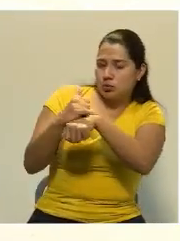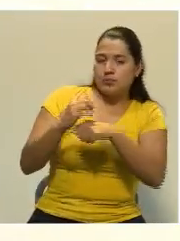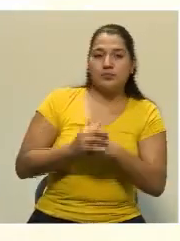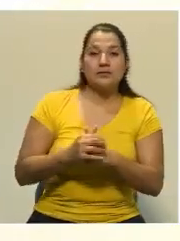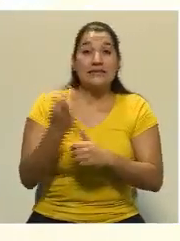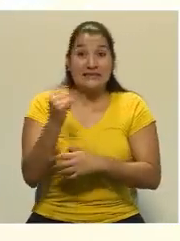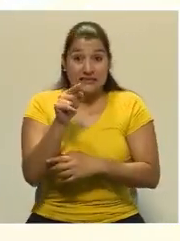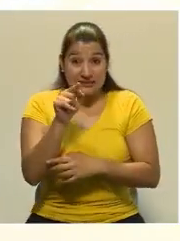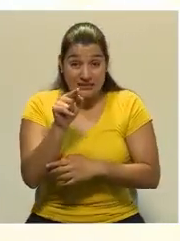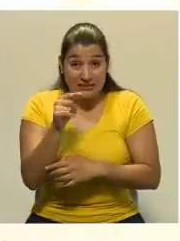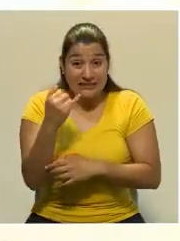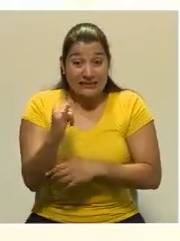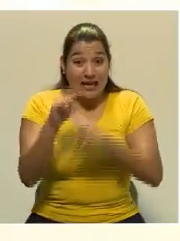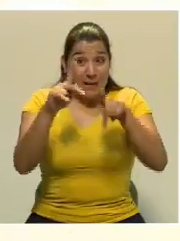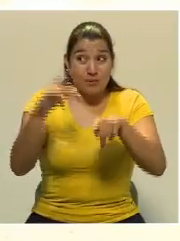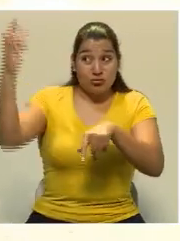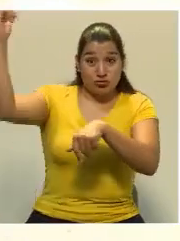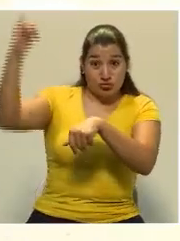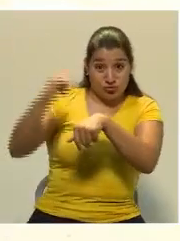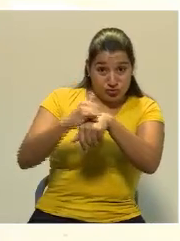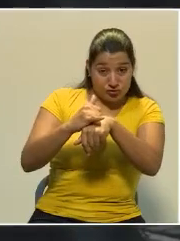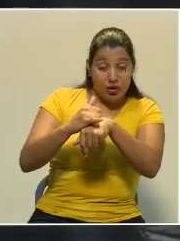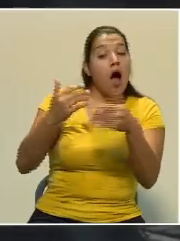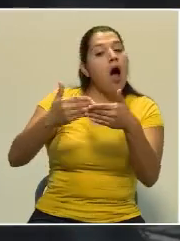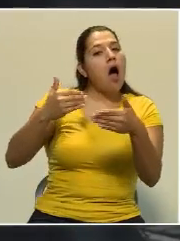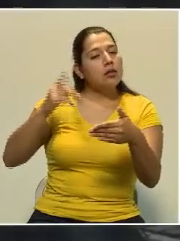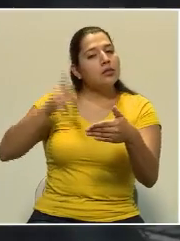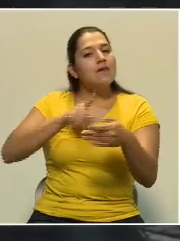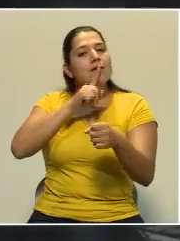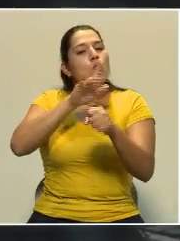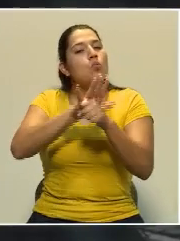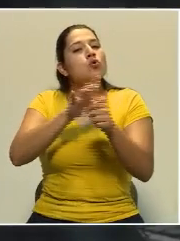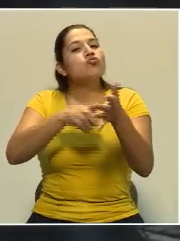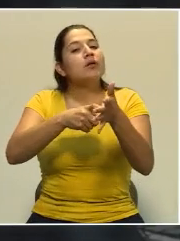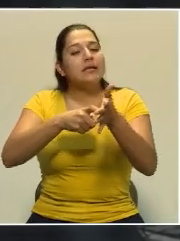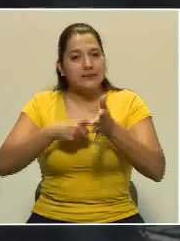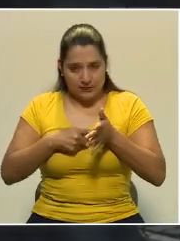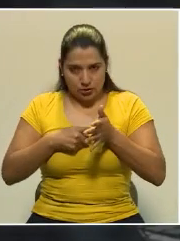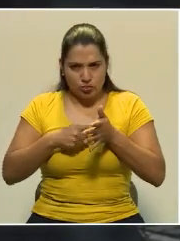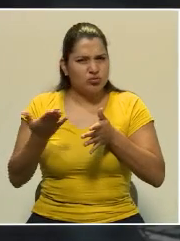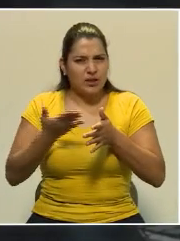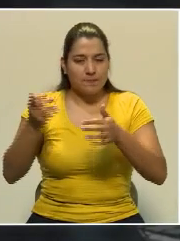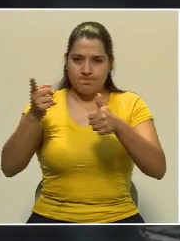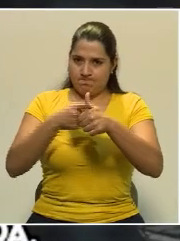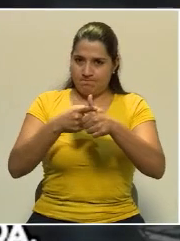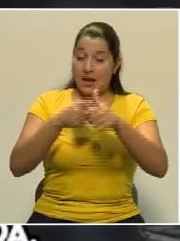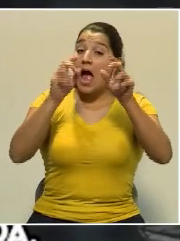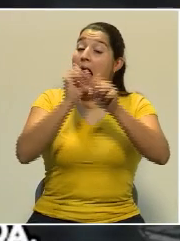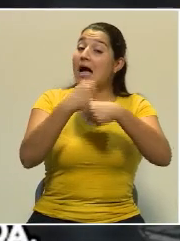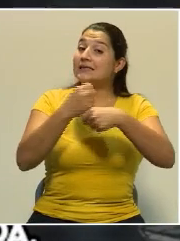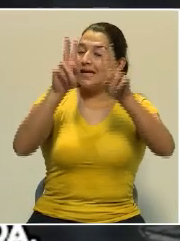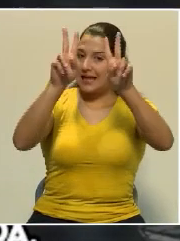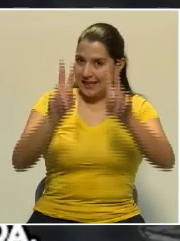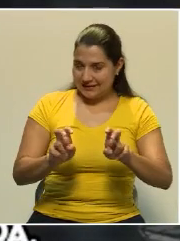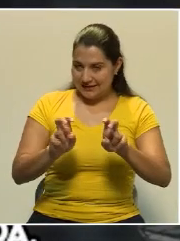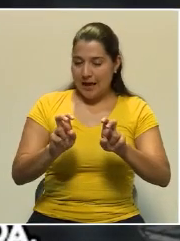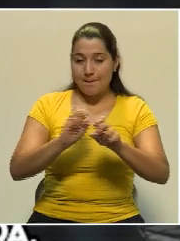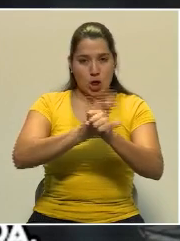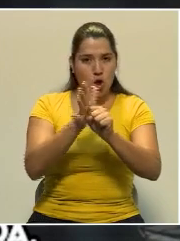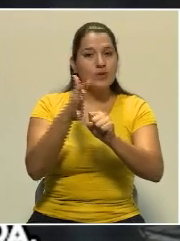quienes viajen a Costa Rica deben cumplir con una serie de requisitos antes de embarcar. Resultado negativo de la prueba PCR